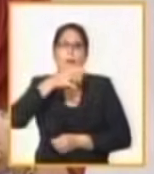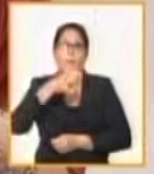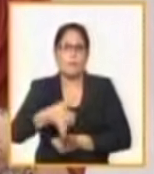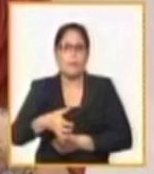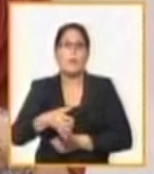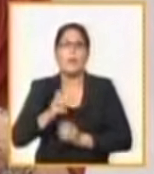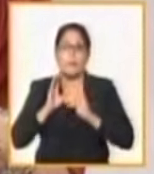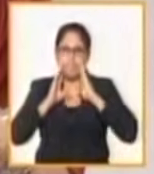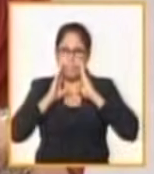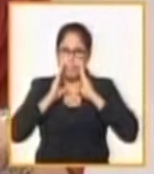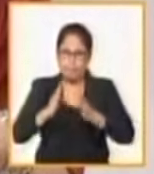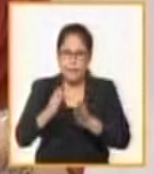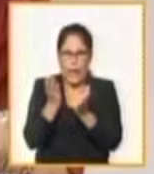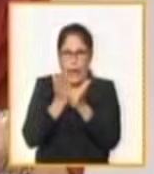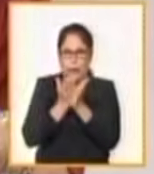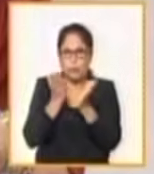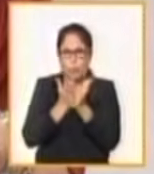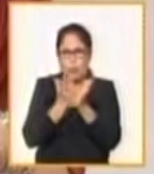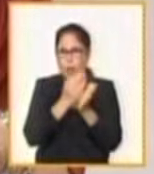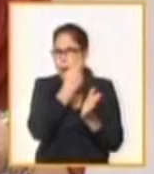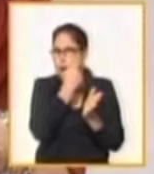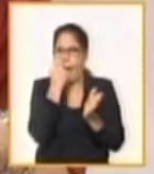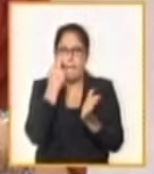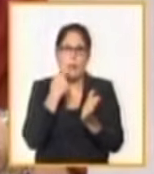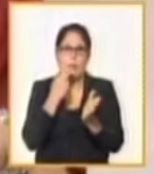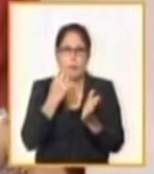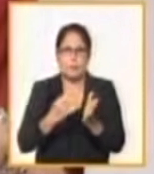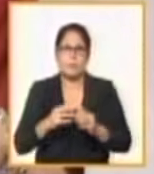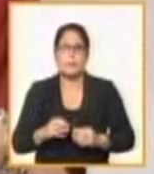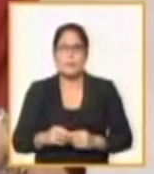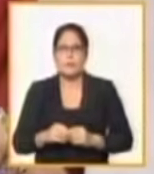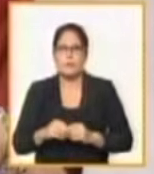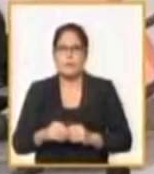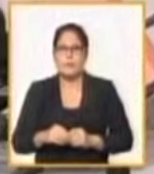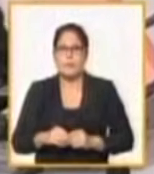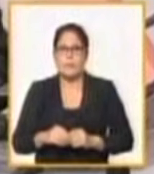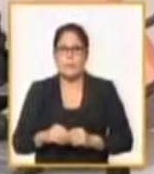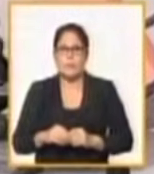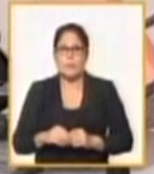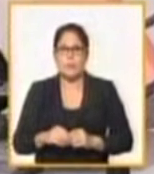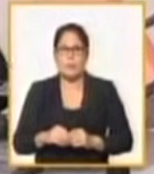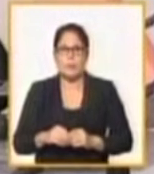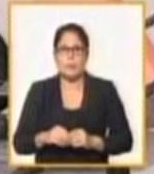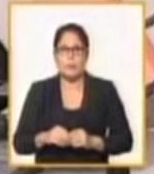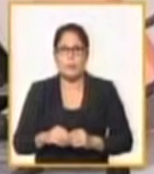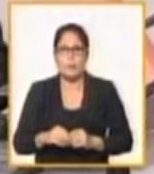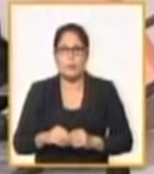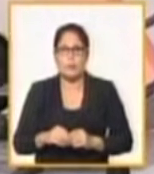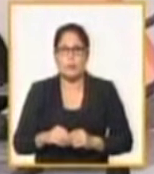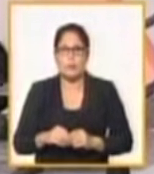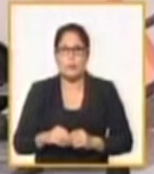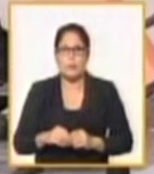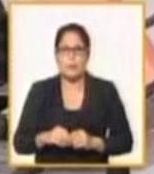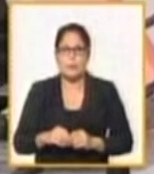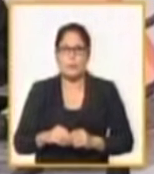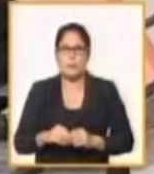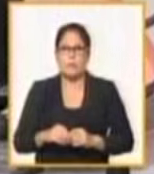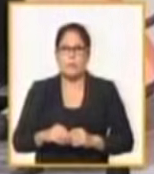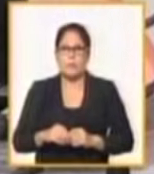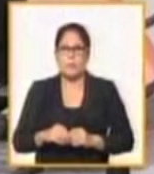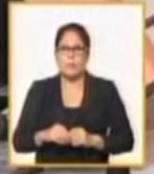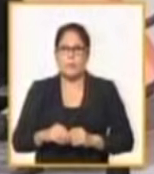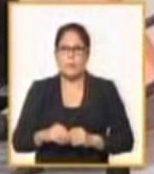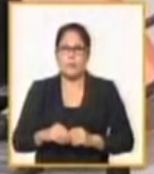dedicó su vida y la sigue dedicando, porque Fidel está con nosotros. Bueno, gracias Miguel, y seguro ahorita Marlene nos hablará